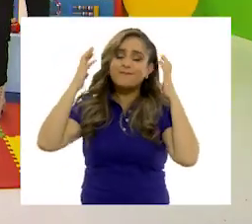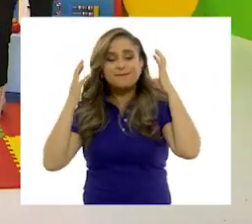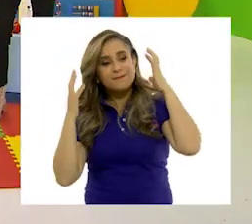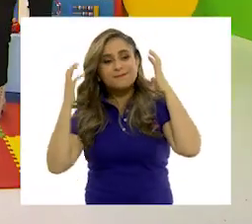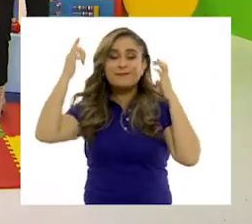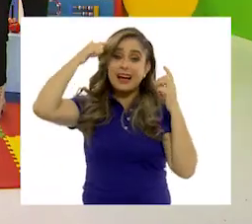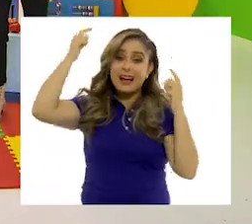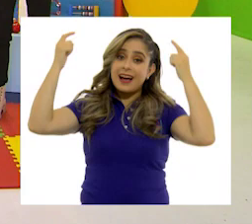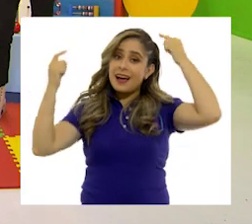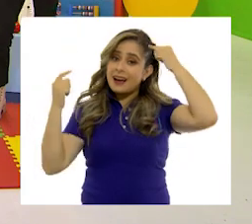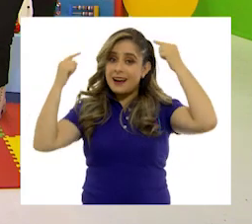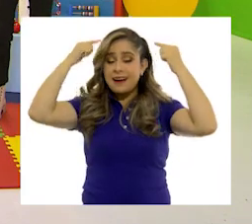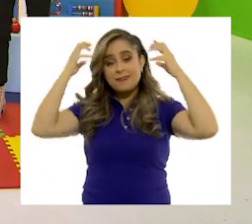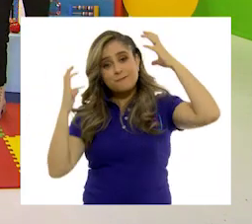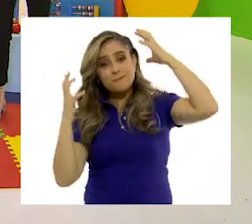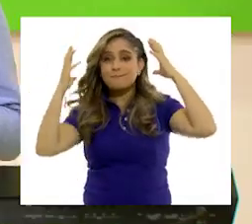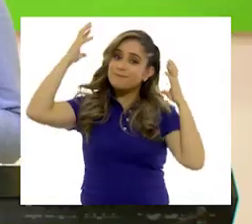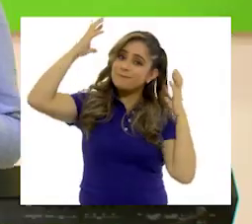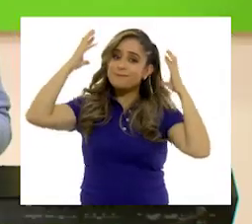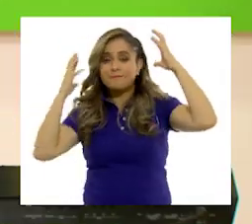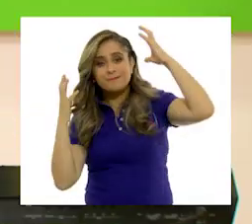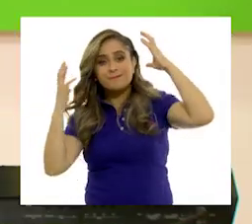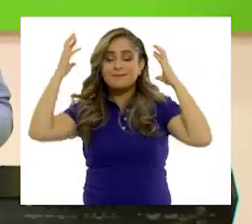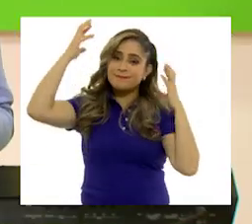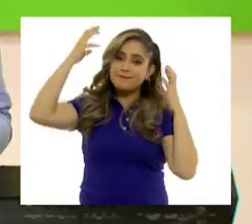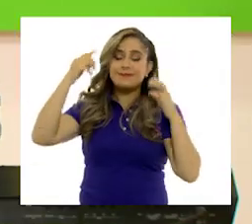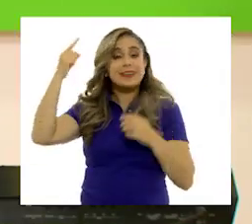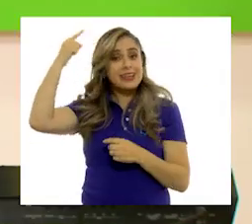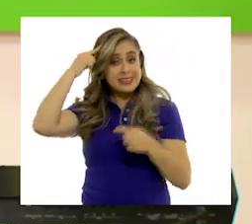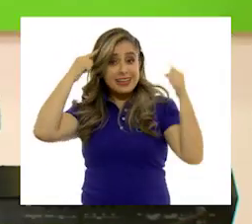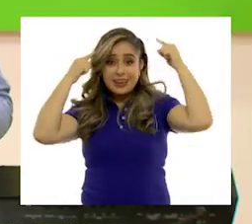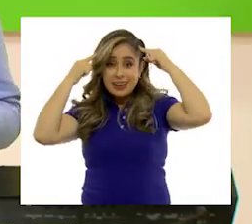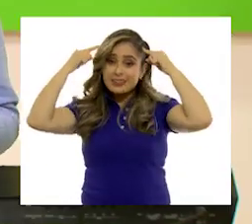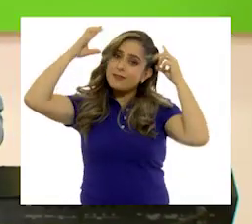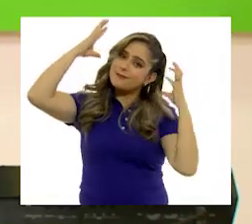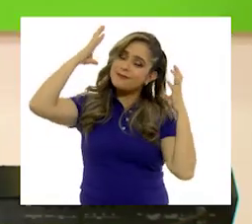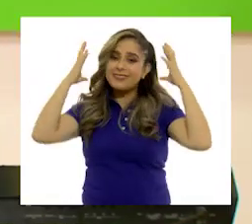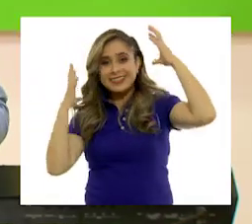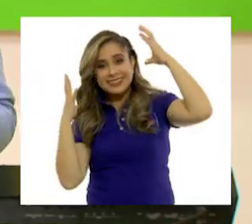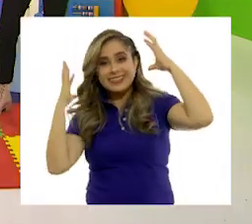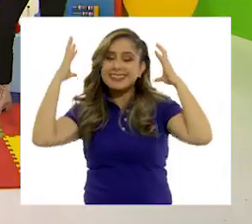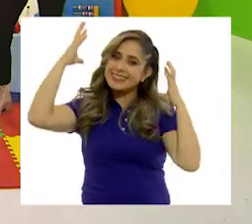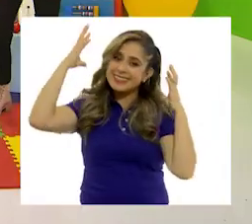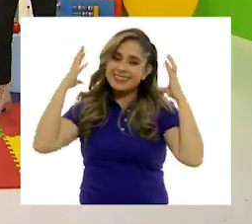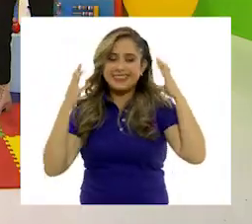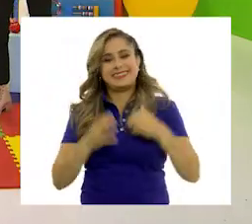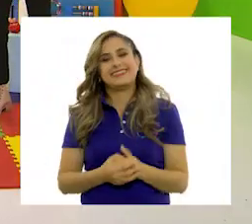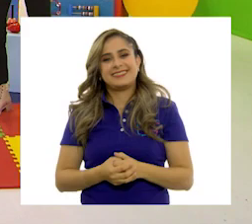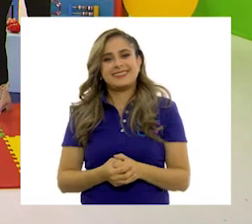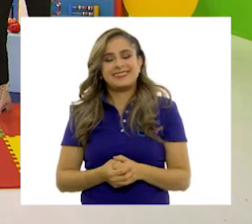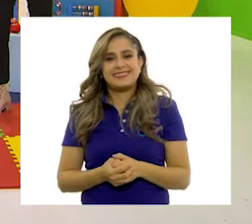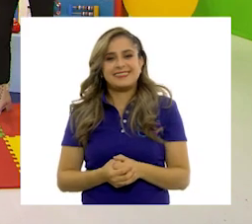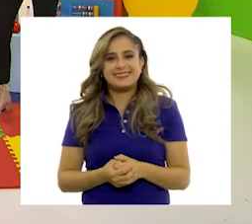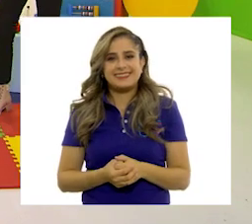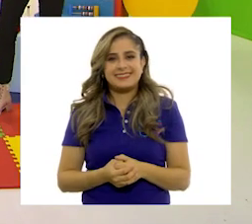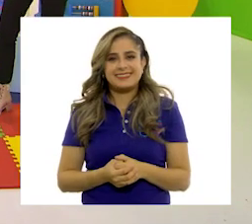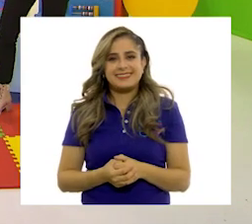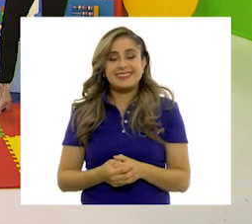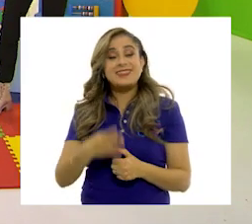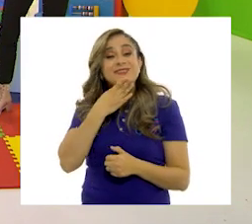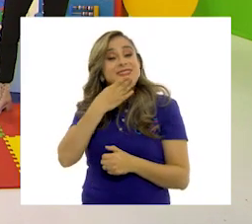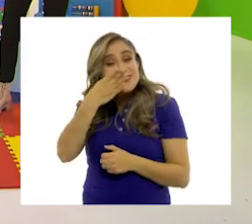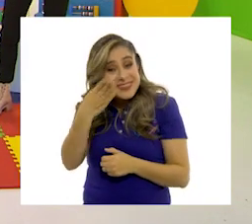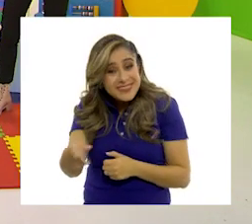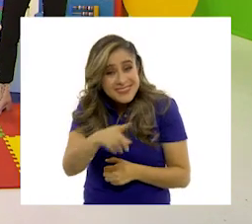la cabeza mueve así. Así, así, así, la cabeza mueve así. Lo hicieron